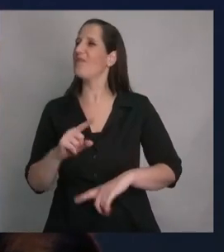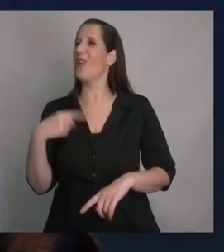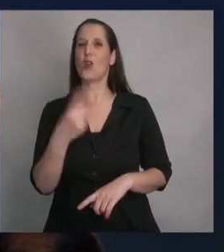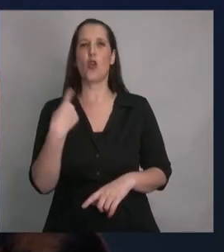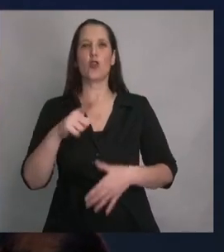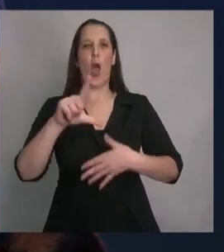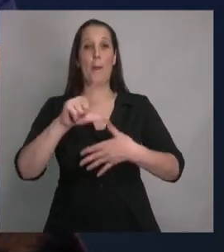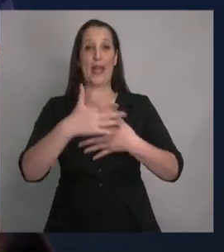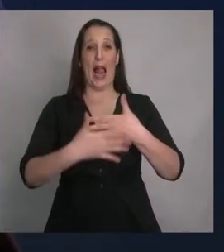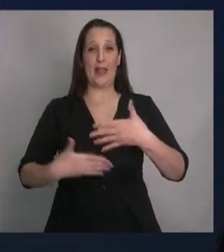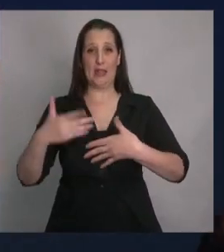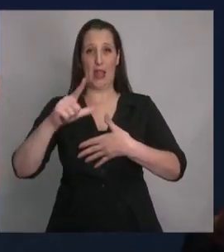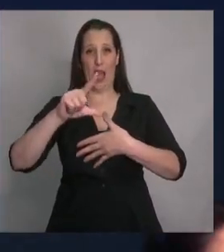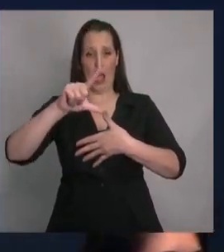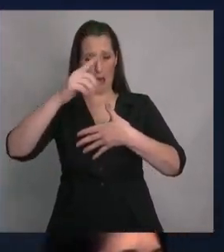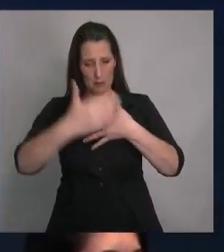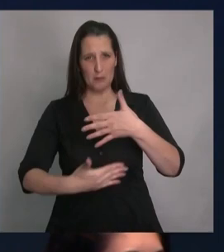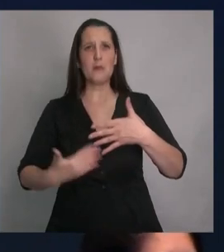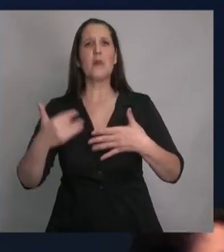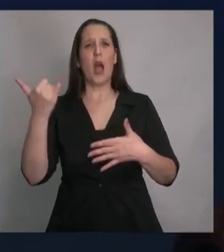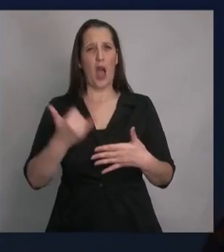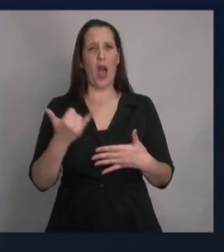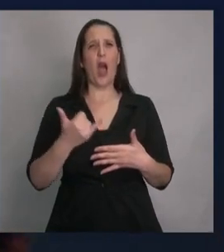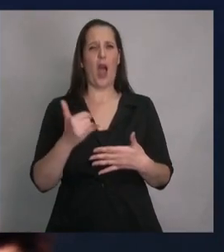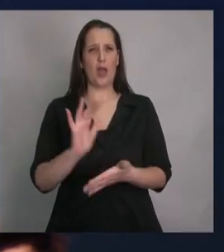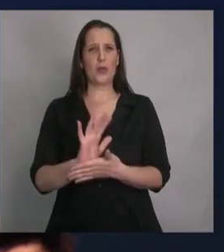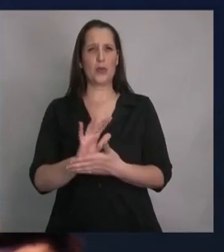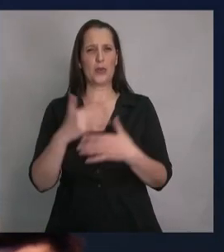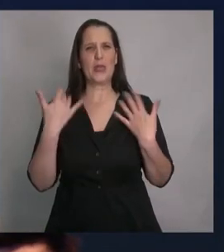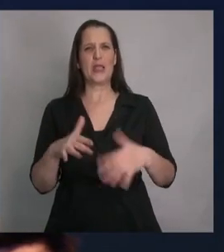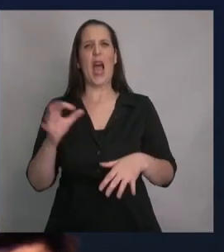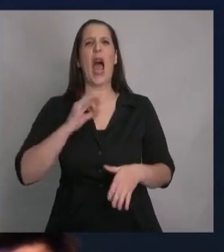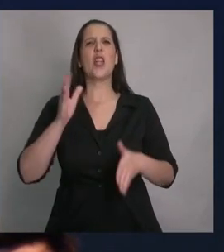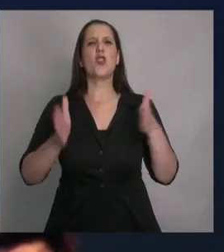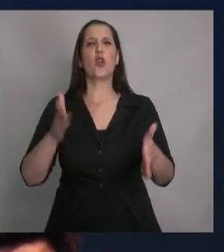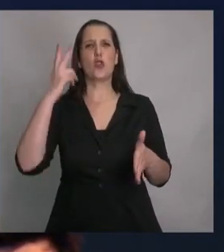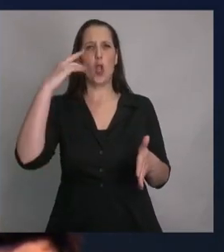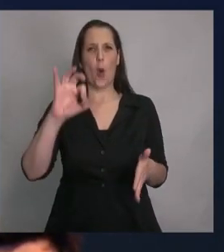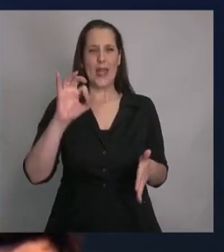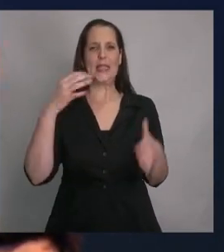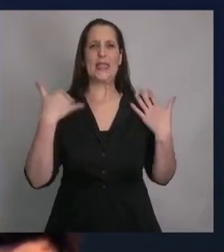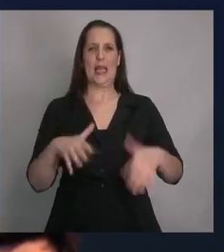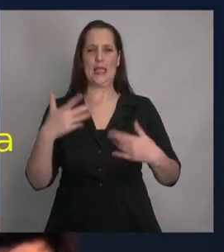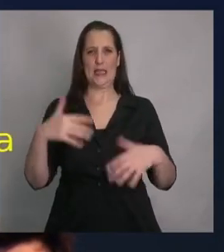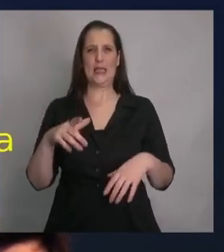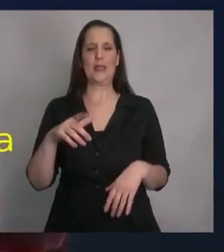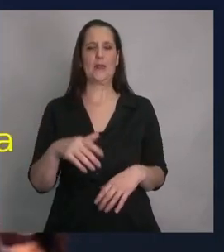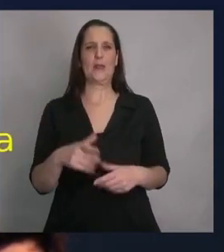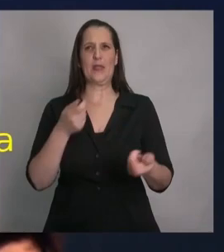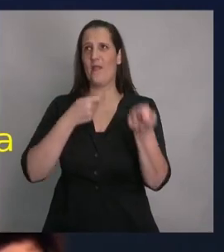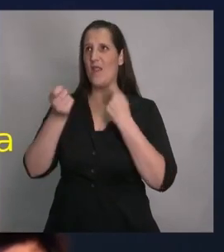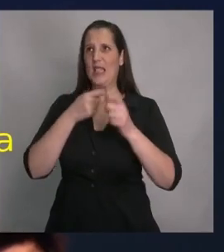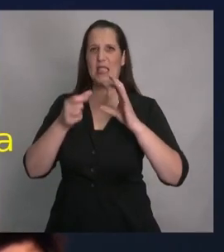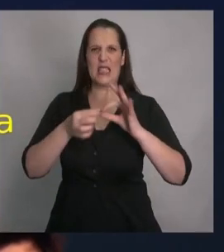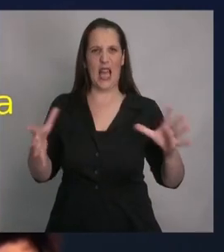ofensiva neoliberal en los años 90. Yo mismo era presidente de la Unión de Estudantes del